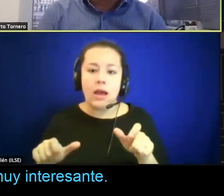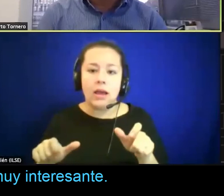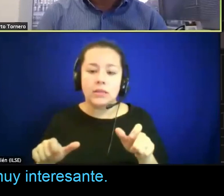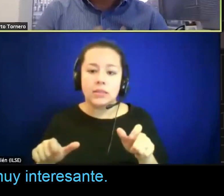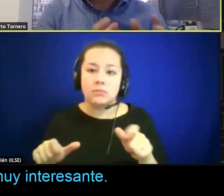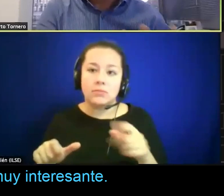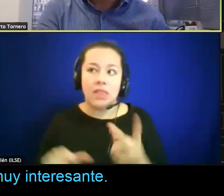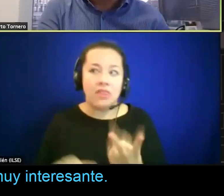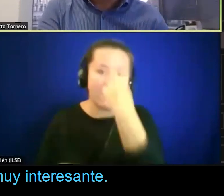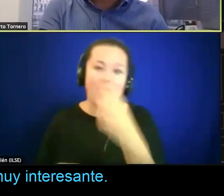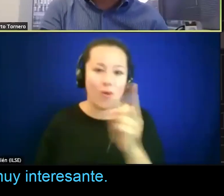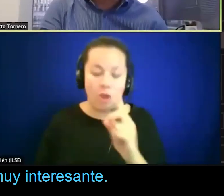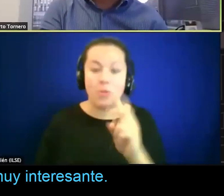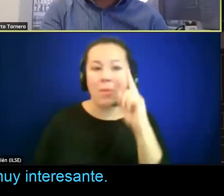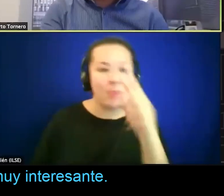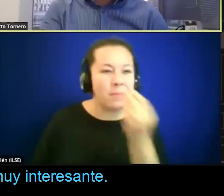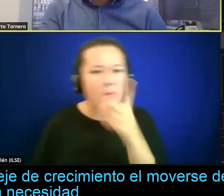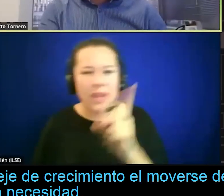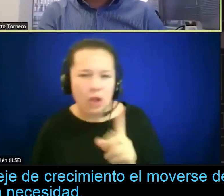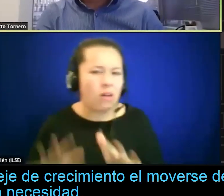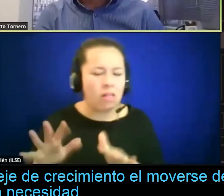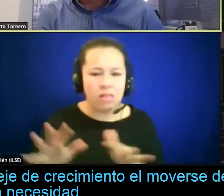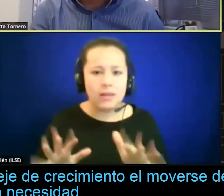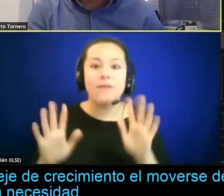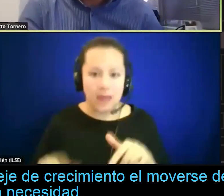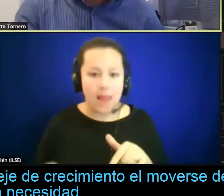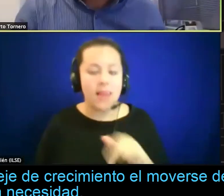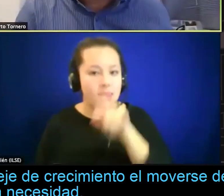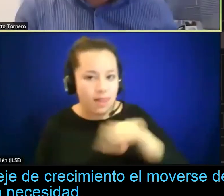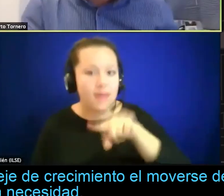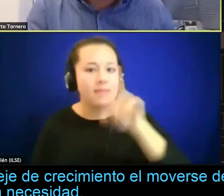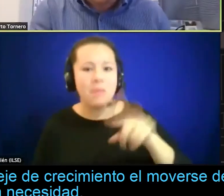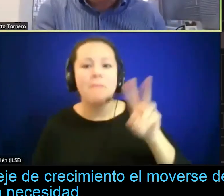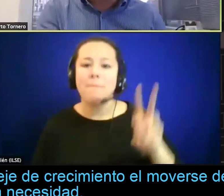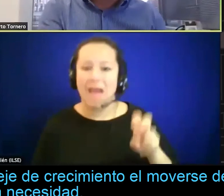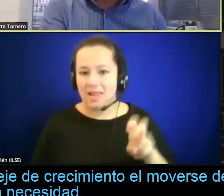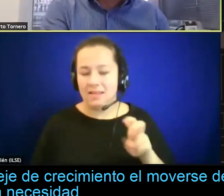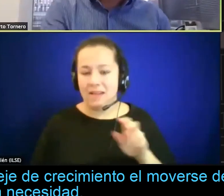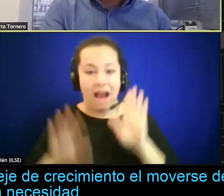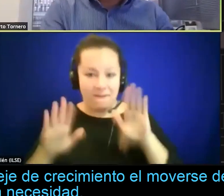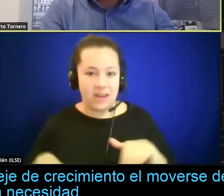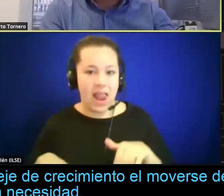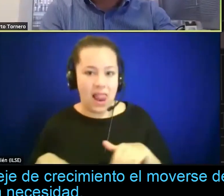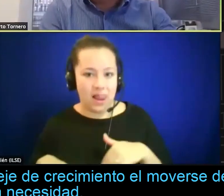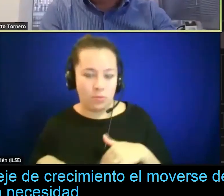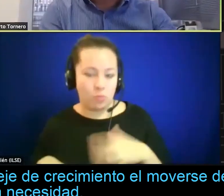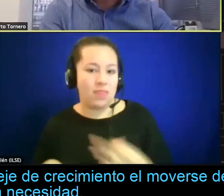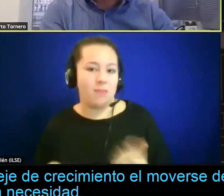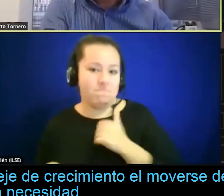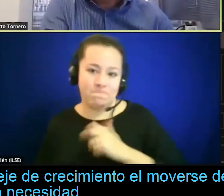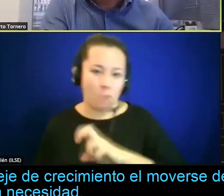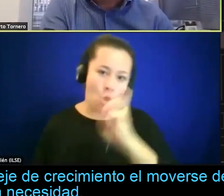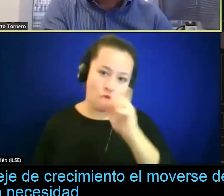invidencia. Eso es un punto muy interesante. Además, creemos que además es un eje de crecimiento el moverse de